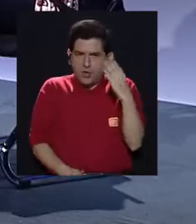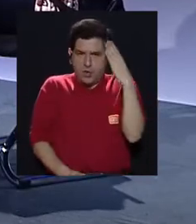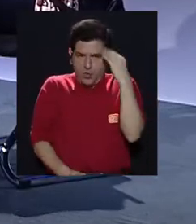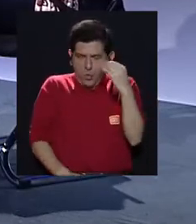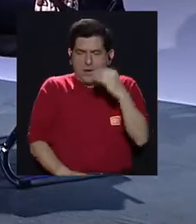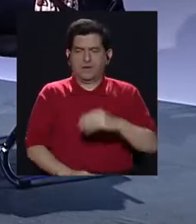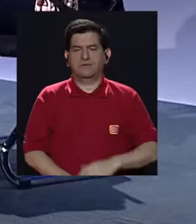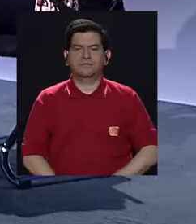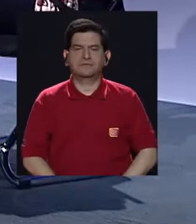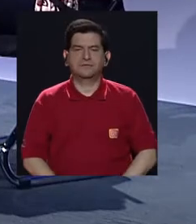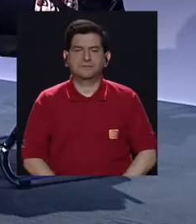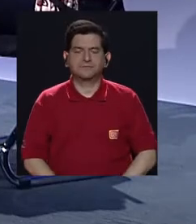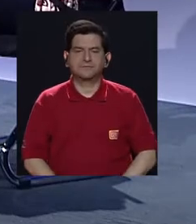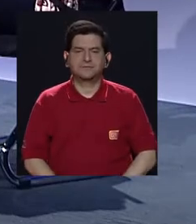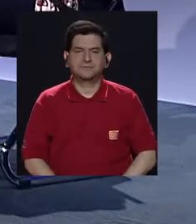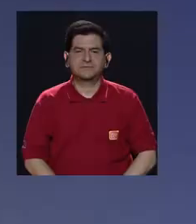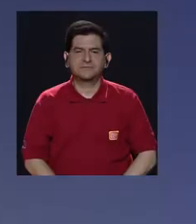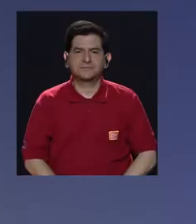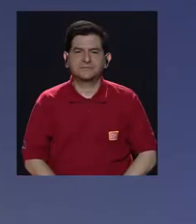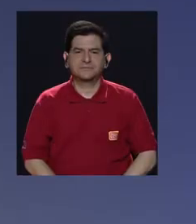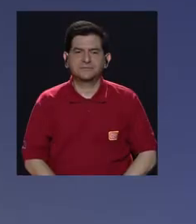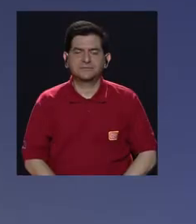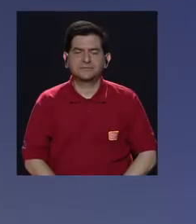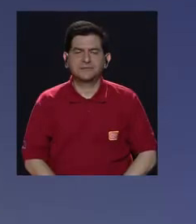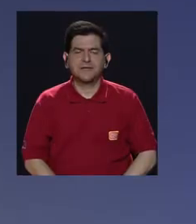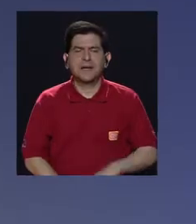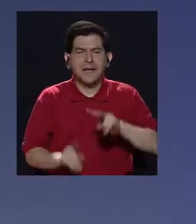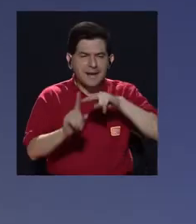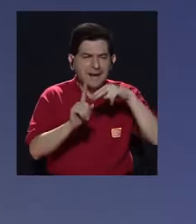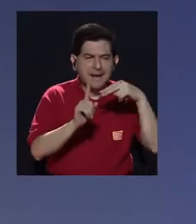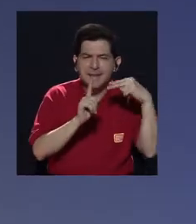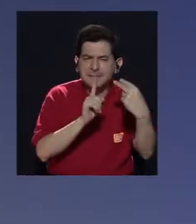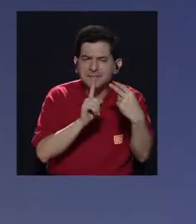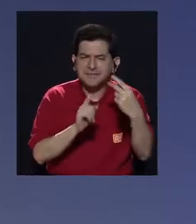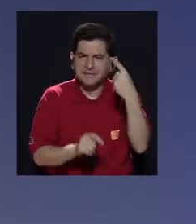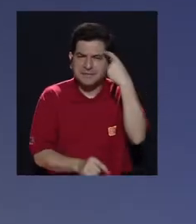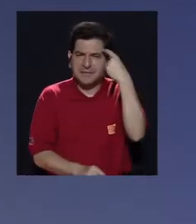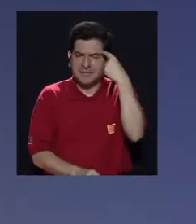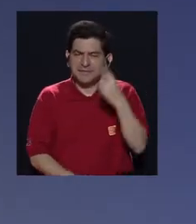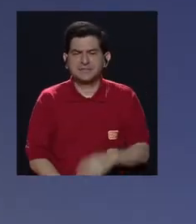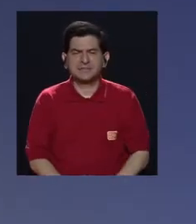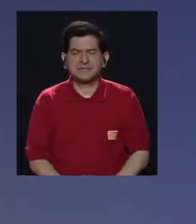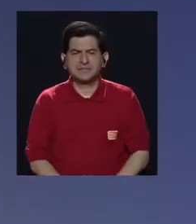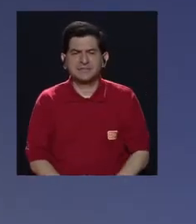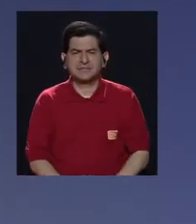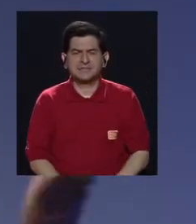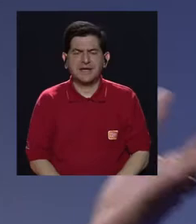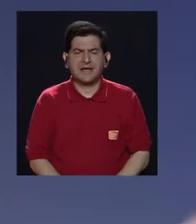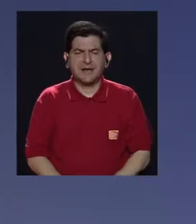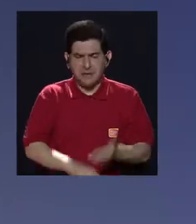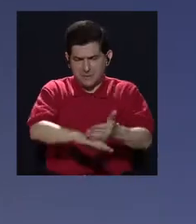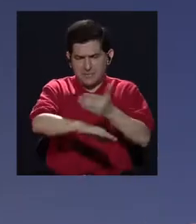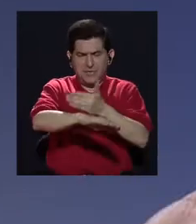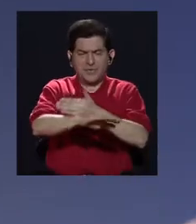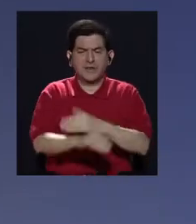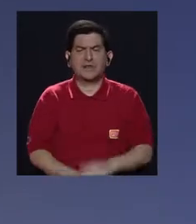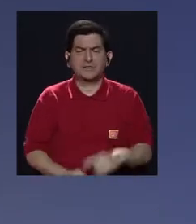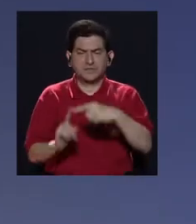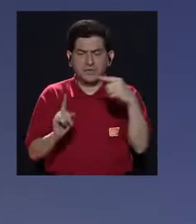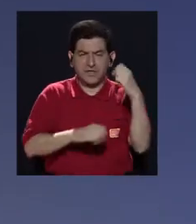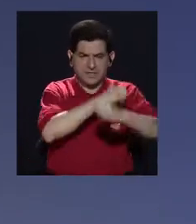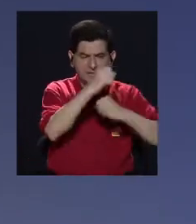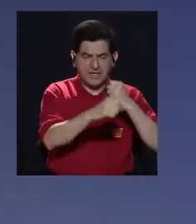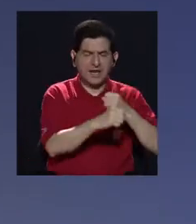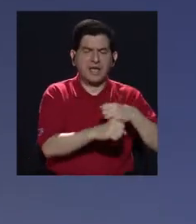experiencia este para ponerlo en perspectiva cuáles han sido los logros desde los 90 desde la agenda